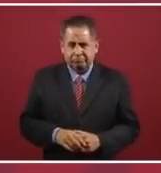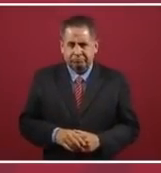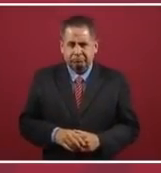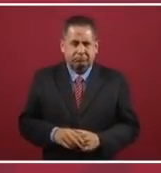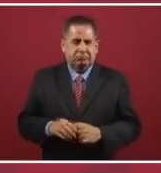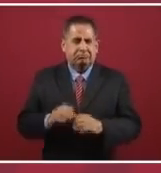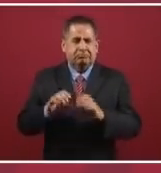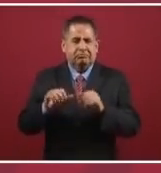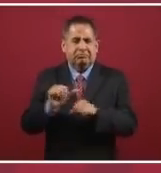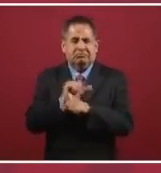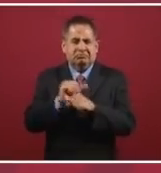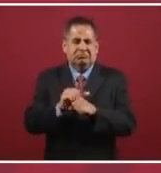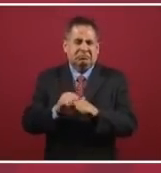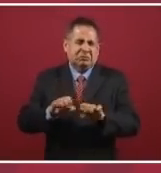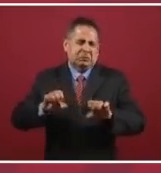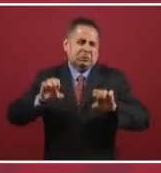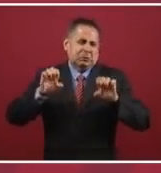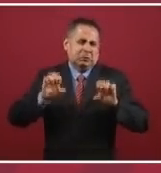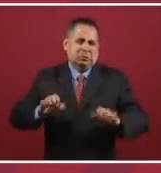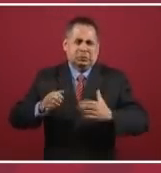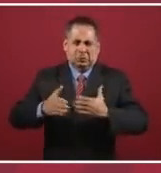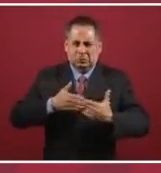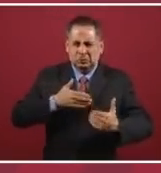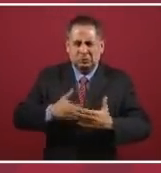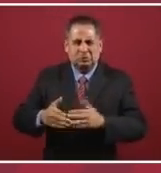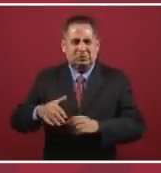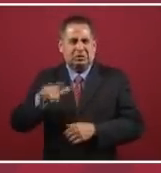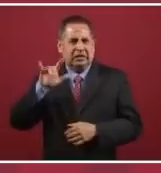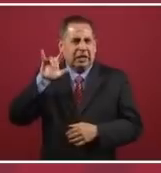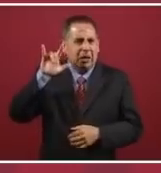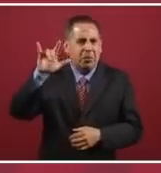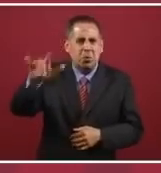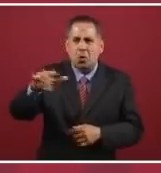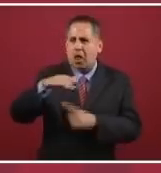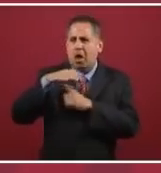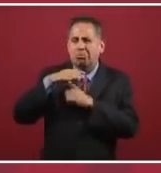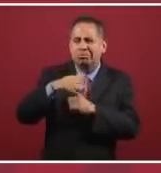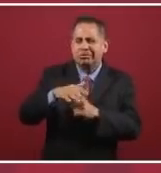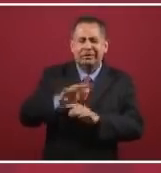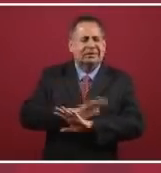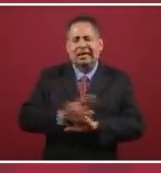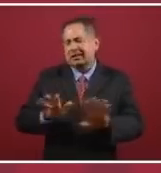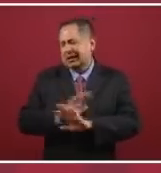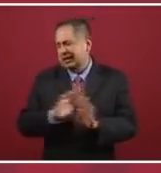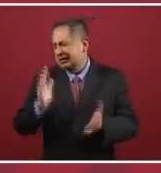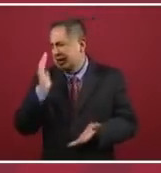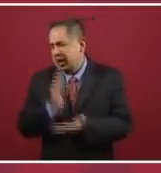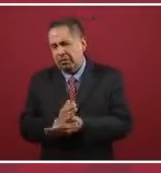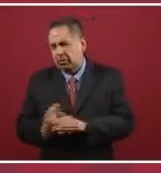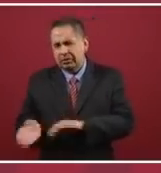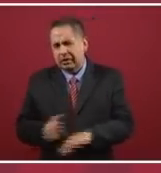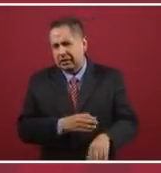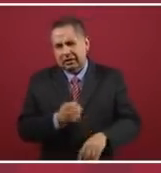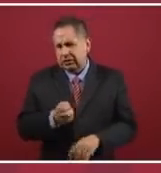camionetas último modelo o aviones o helicópteros, eso ya se acabó.